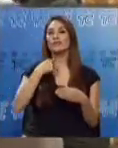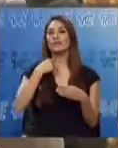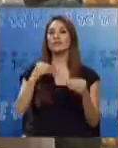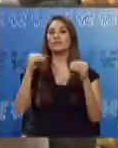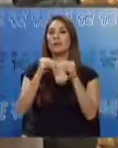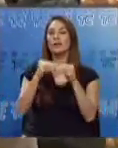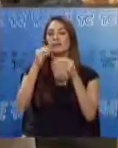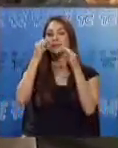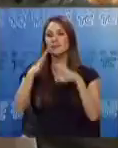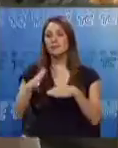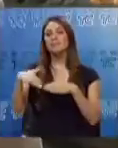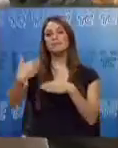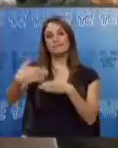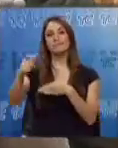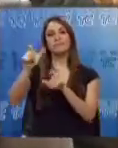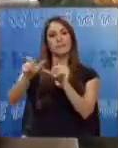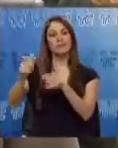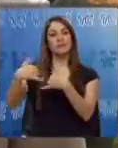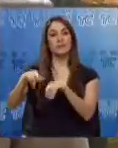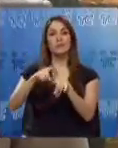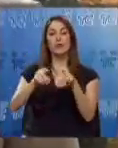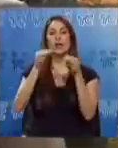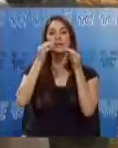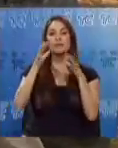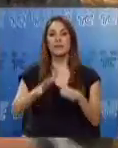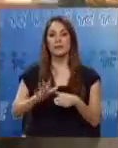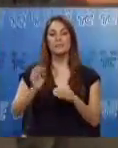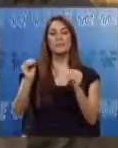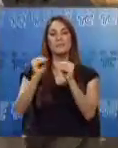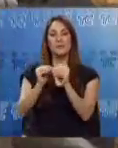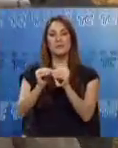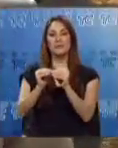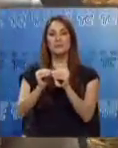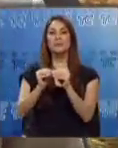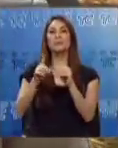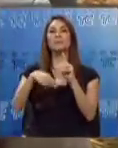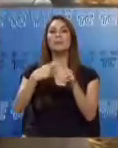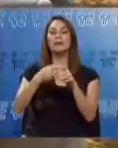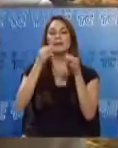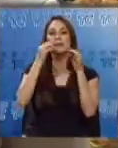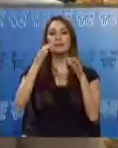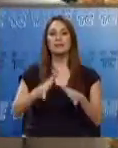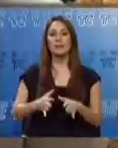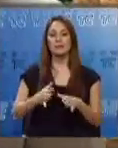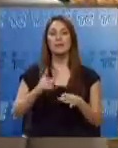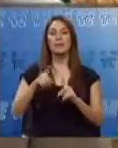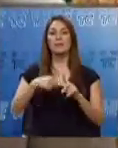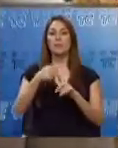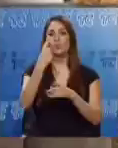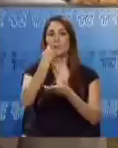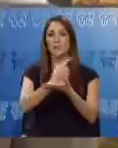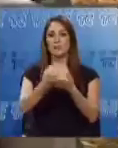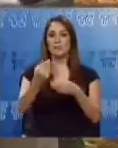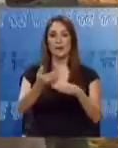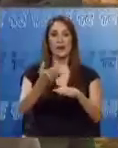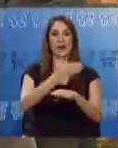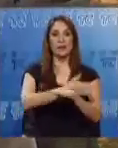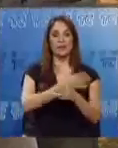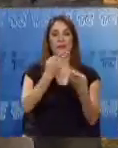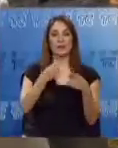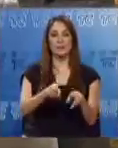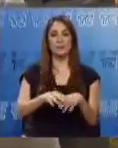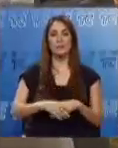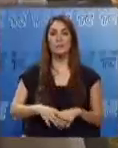la programación de exámenes supletorios e incluso el examen de gracia, que es una semana antes del inicio del nuevo año lectivo.